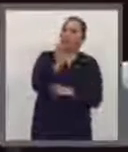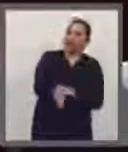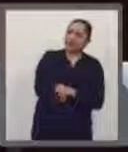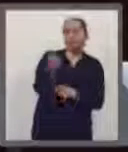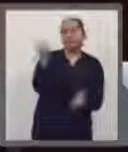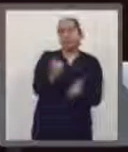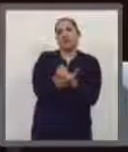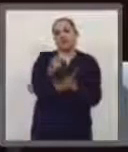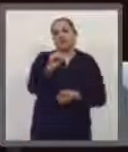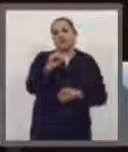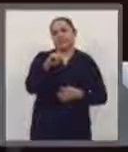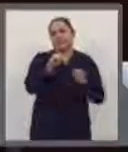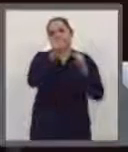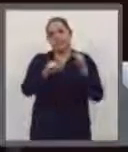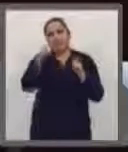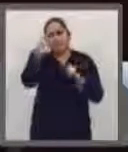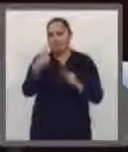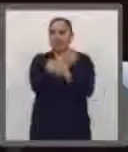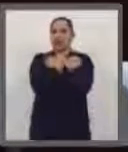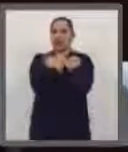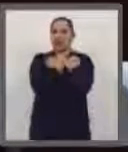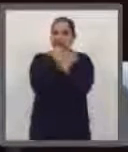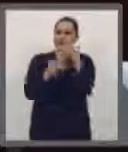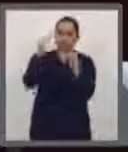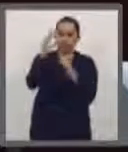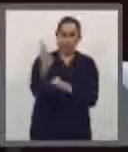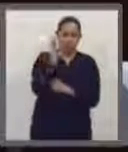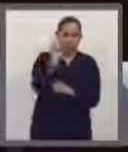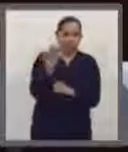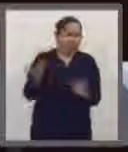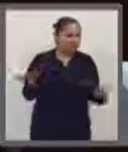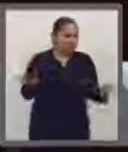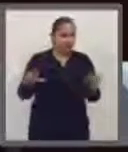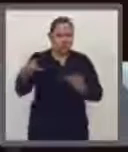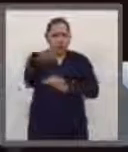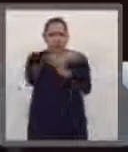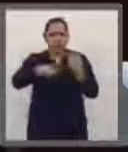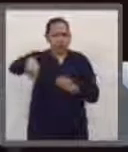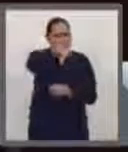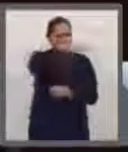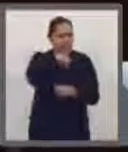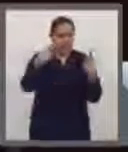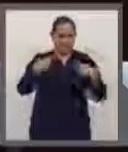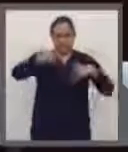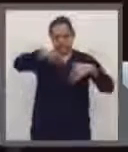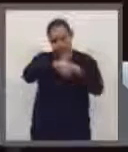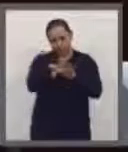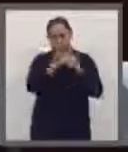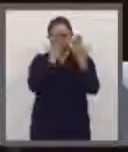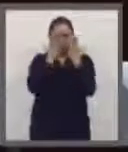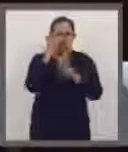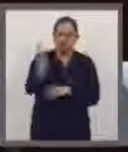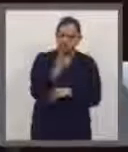de la Educación Superior. Todos los que hemos estado en la academia, en las